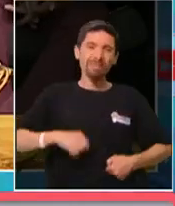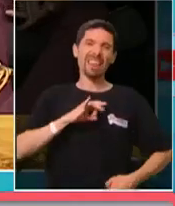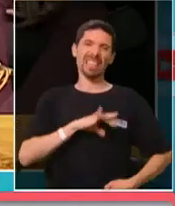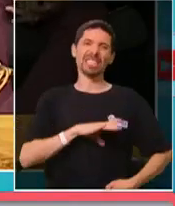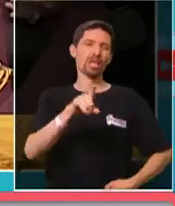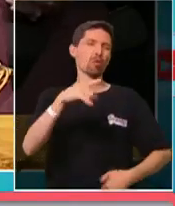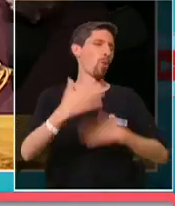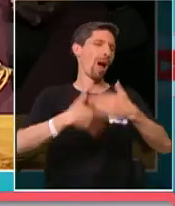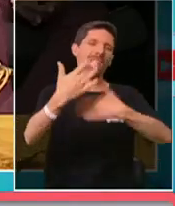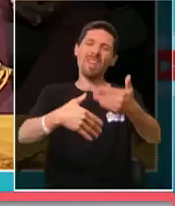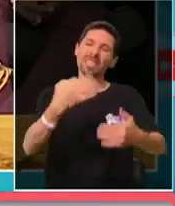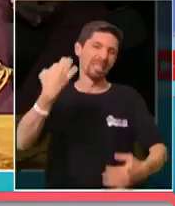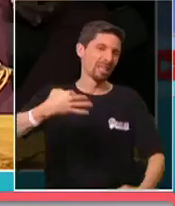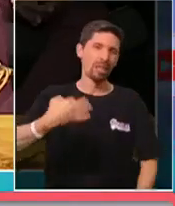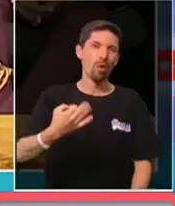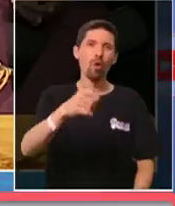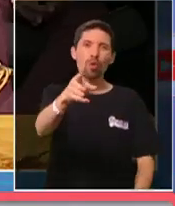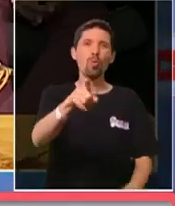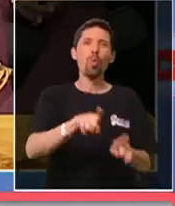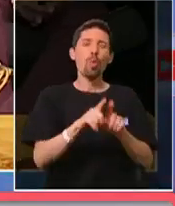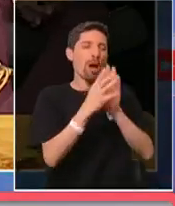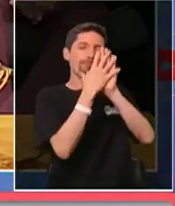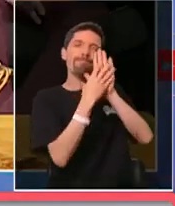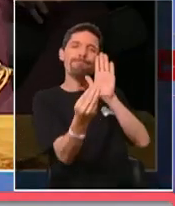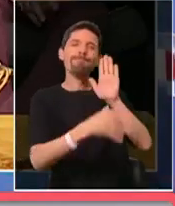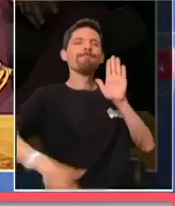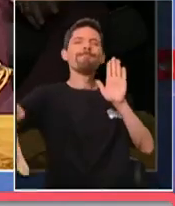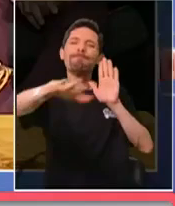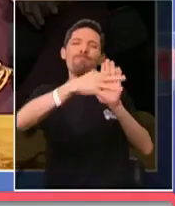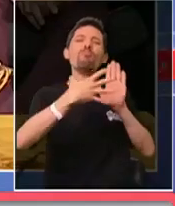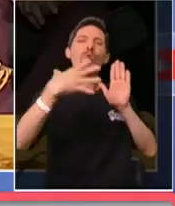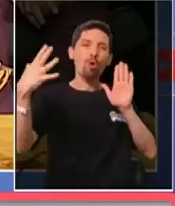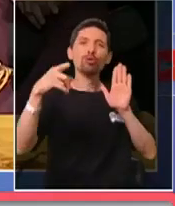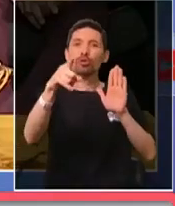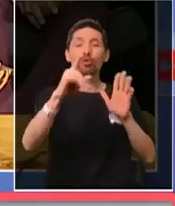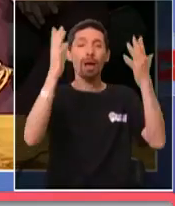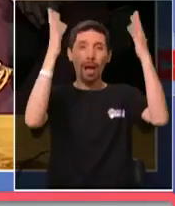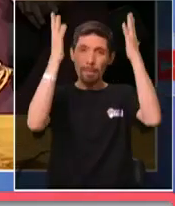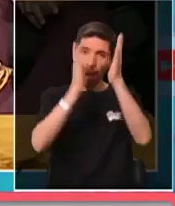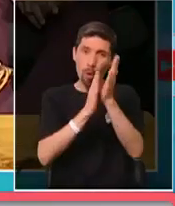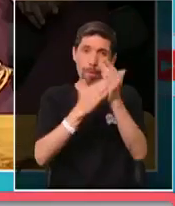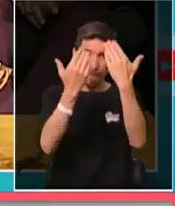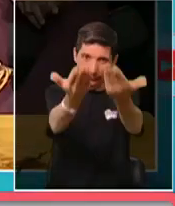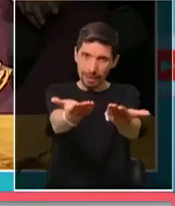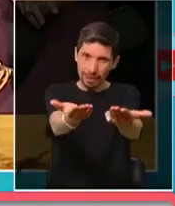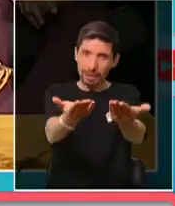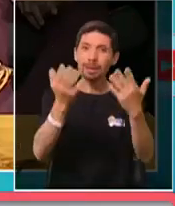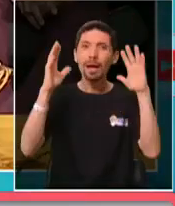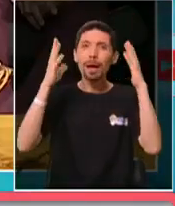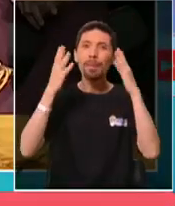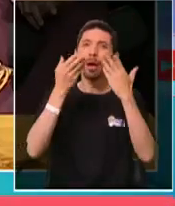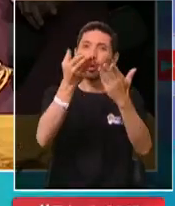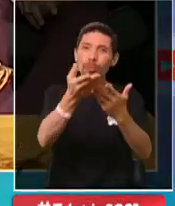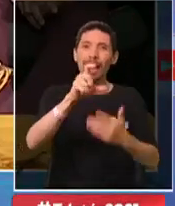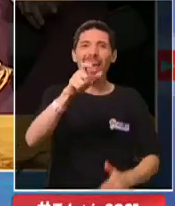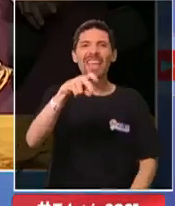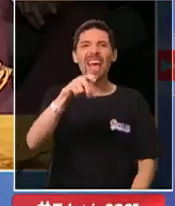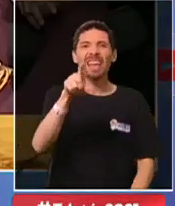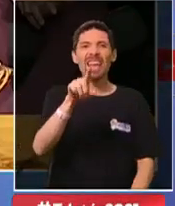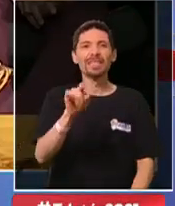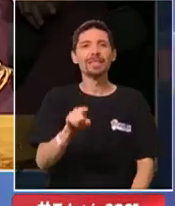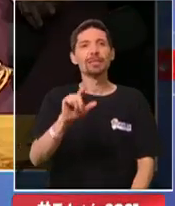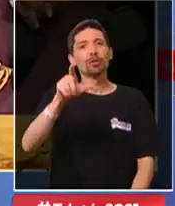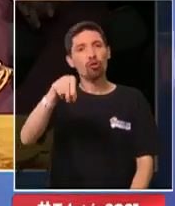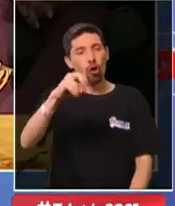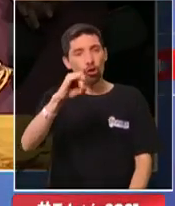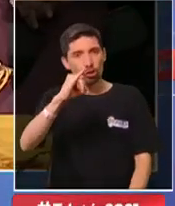No tengo duda que eres fuente de inspiración para muchos y que eres un ejemplo. Este aplauso es para ti. Este aplauso es para Génesis González. Un